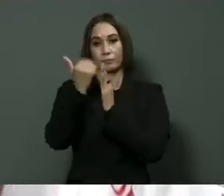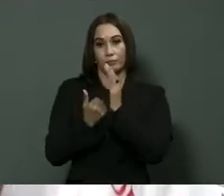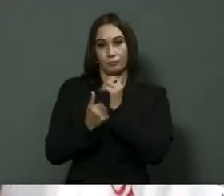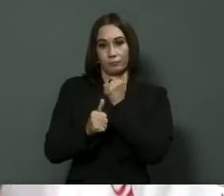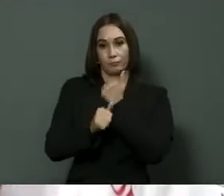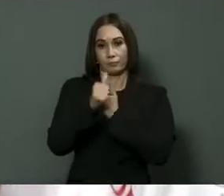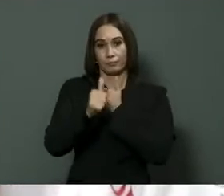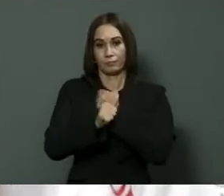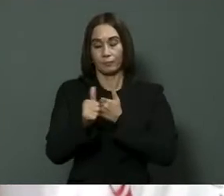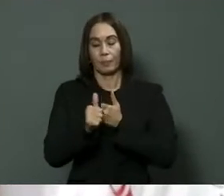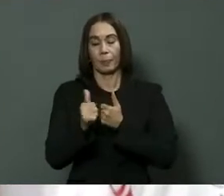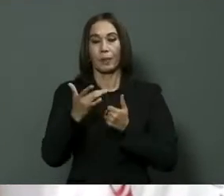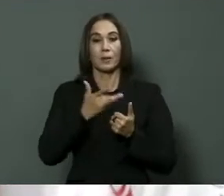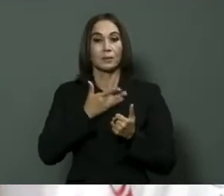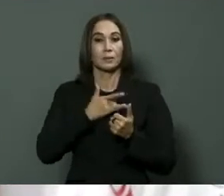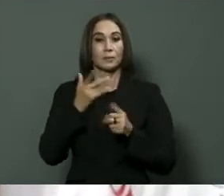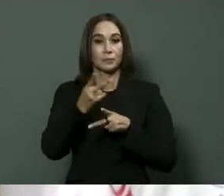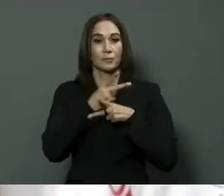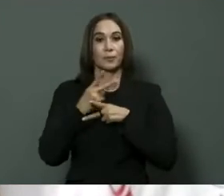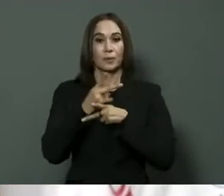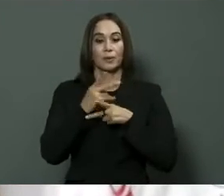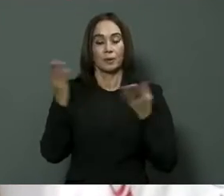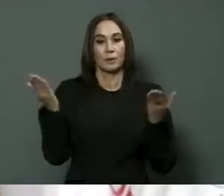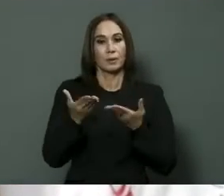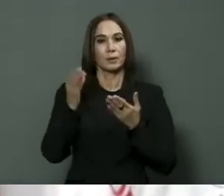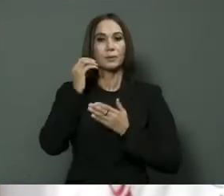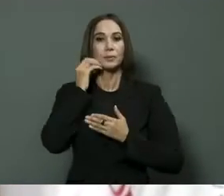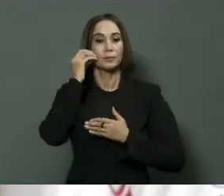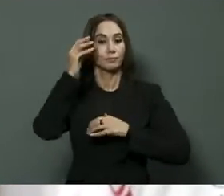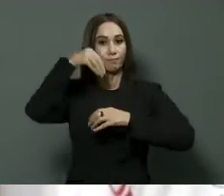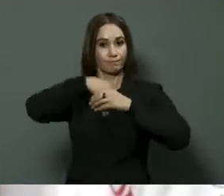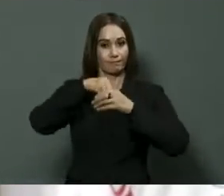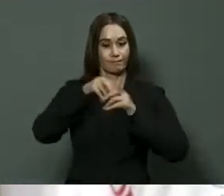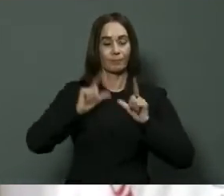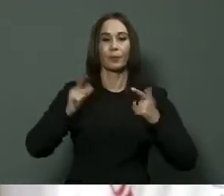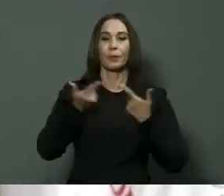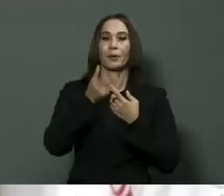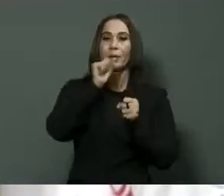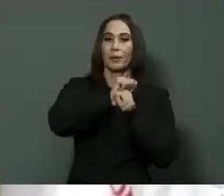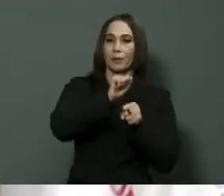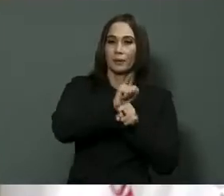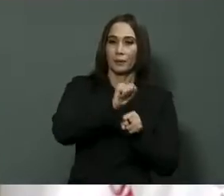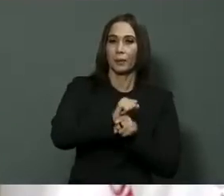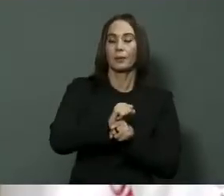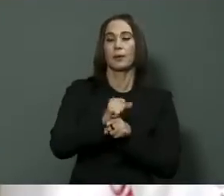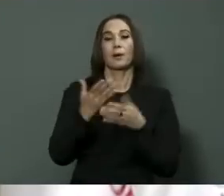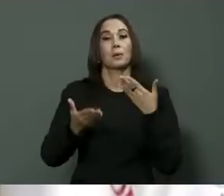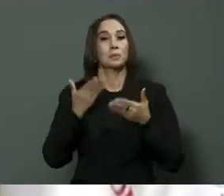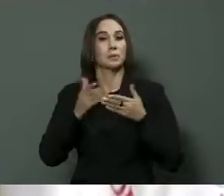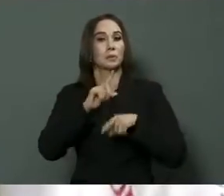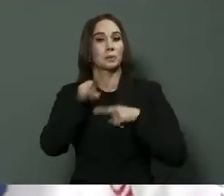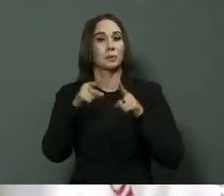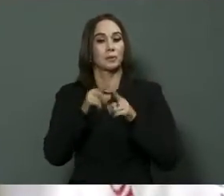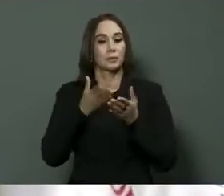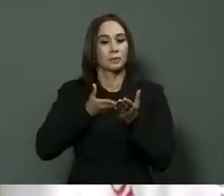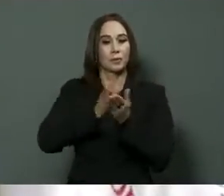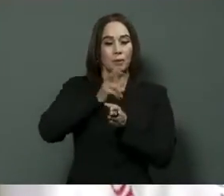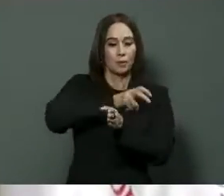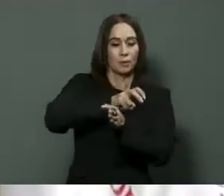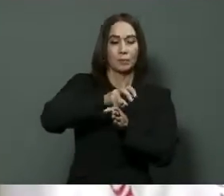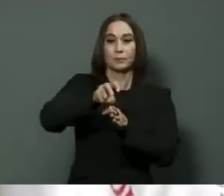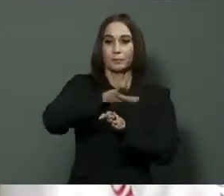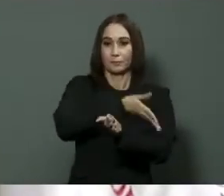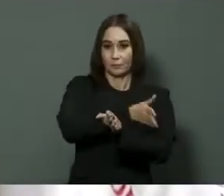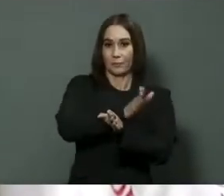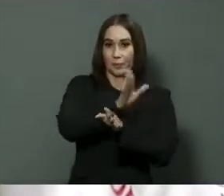criminalidad. Sentirnos seguros en nuestros hogares, en los lugares de trabajo o mientras nosotros transitamos por